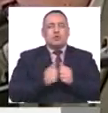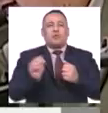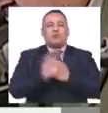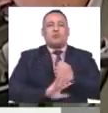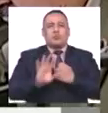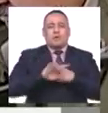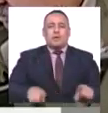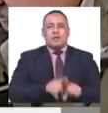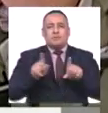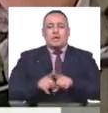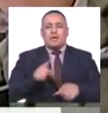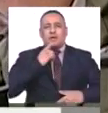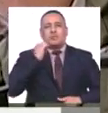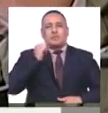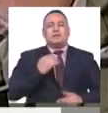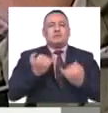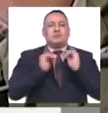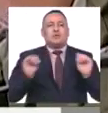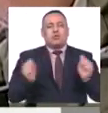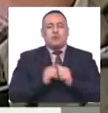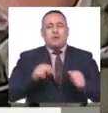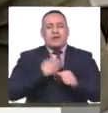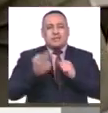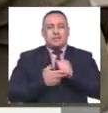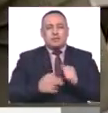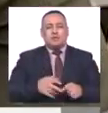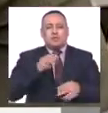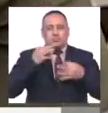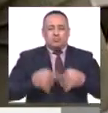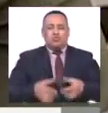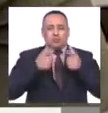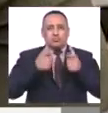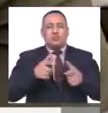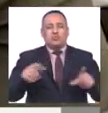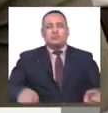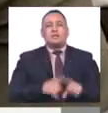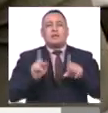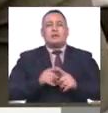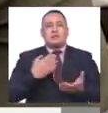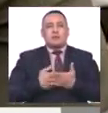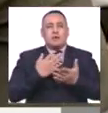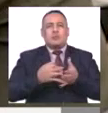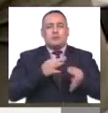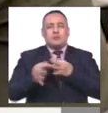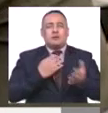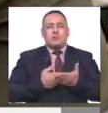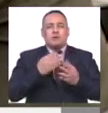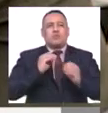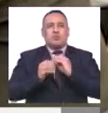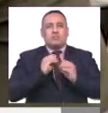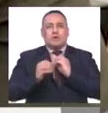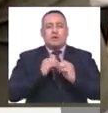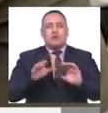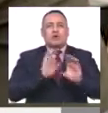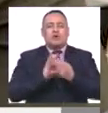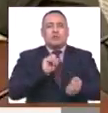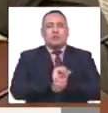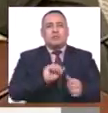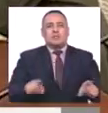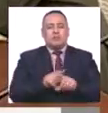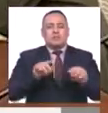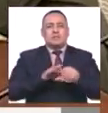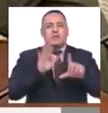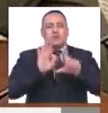protegiendo así los derechos individuales, garantizando la seguridad pública. Para tal efecto, se plantea modificar el Código Penal,